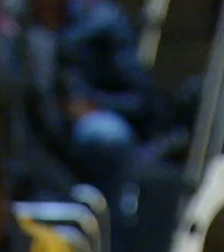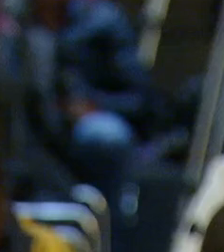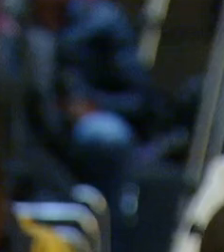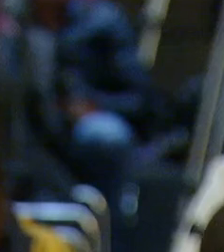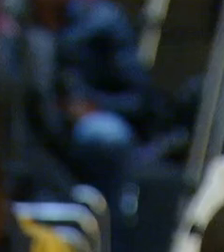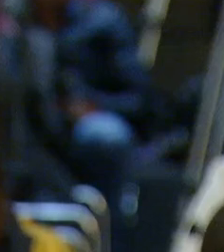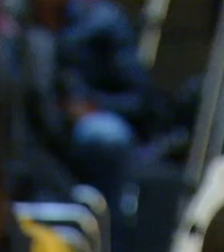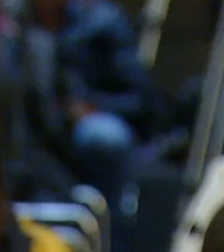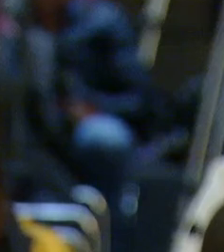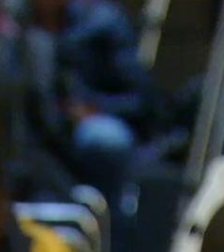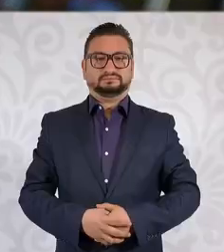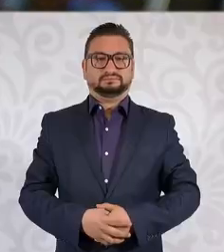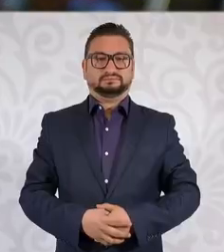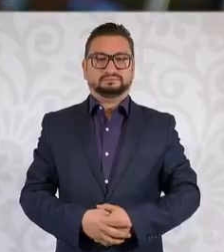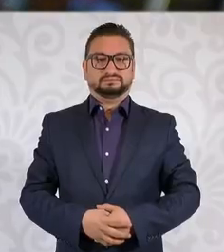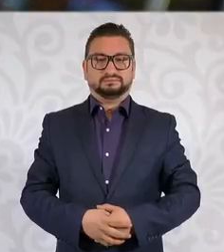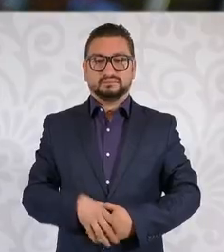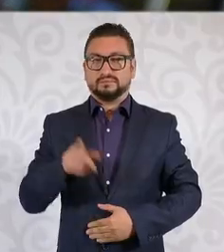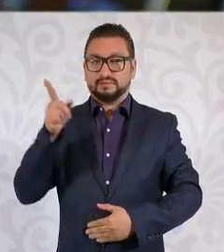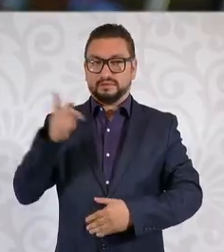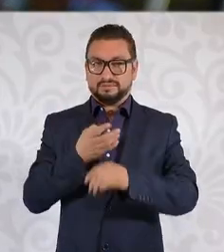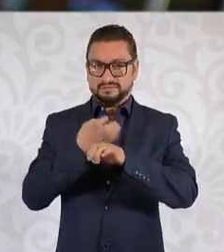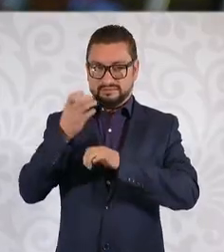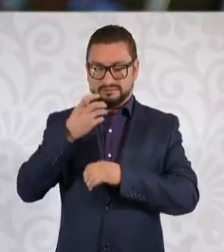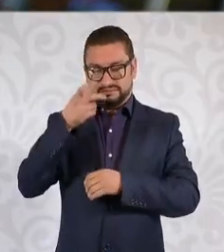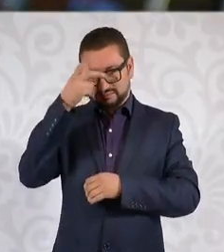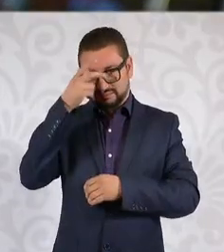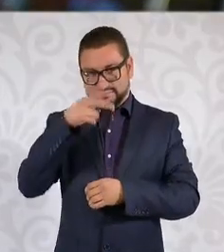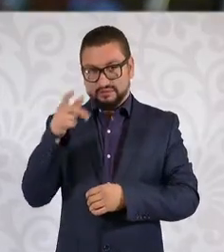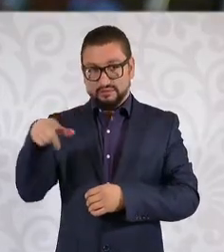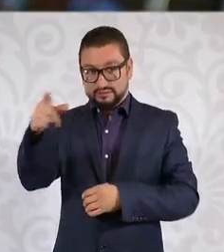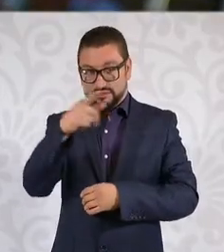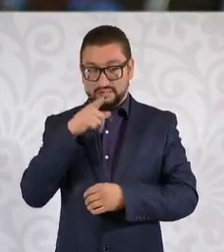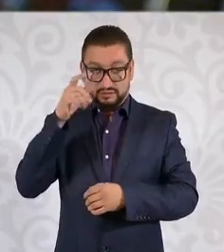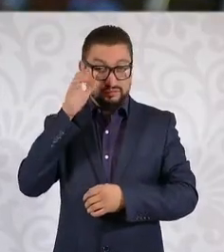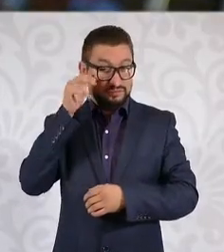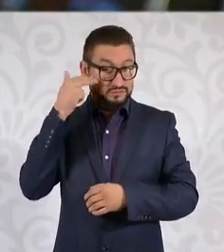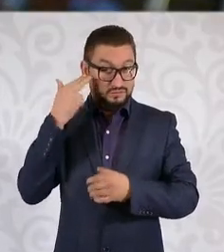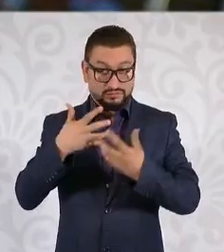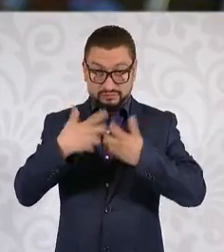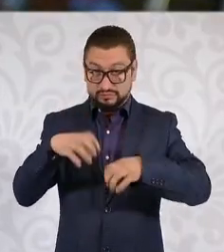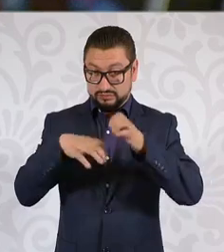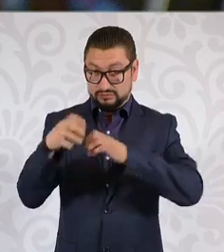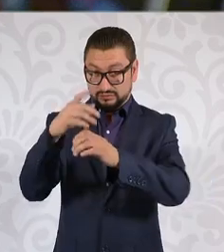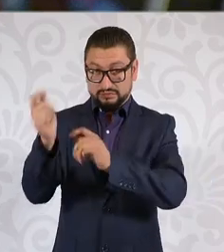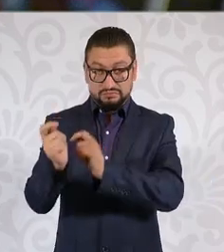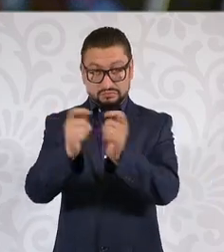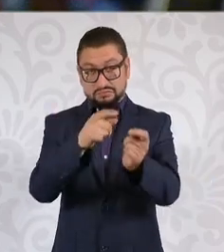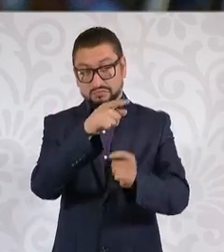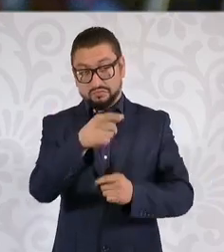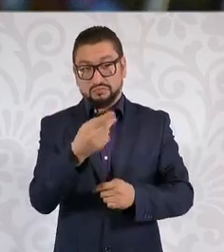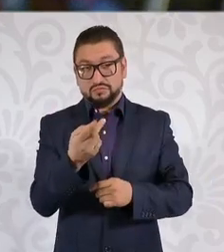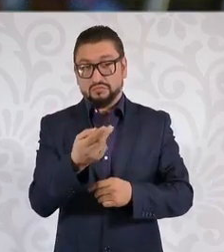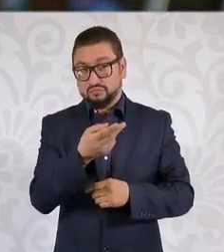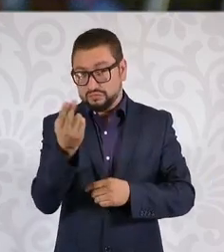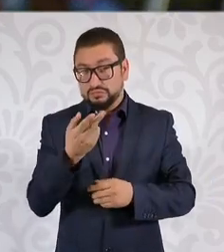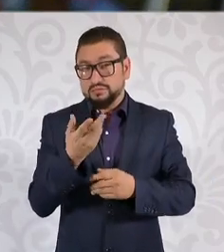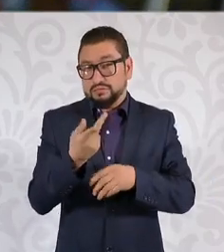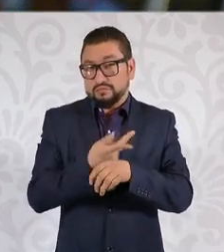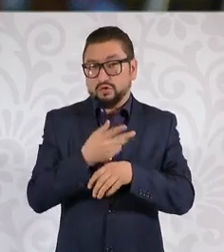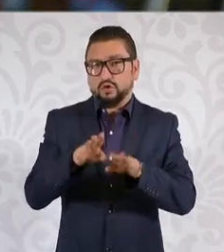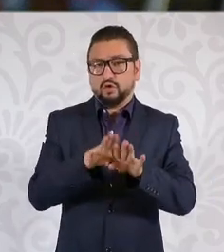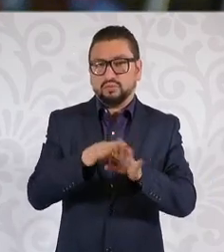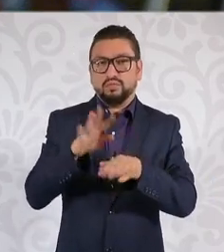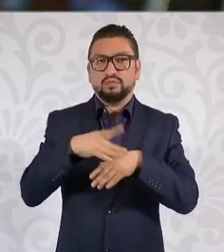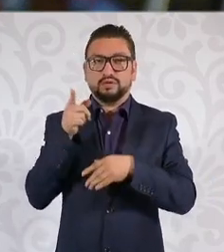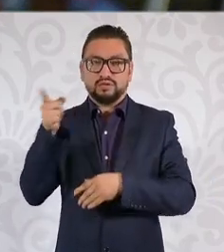cerámica en el estado de Hidalgo se lo iba a trasladar a usted. En ese sentido, ¿cómo va? Porque pues están